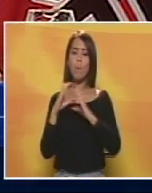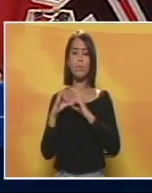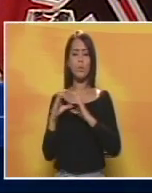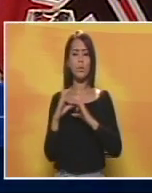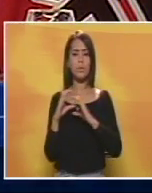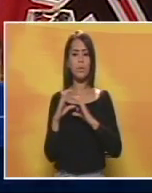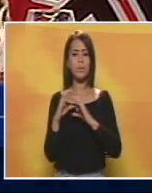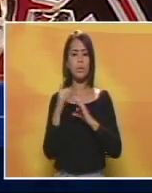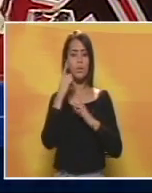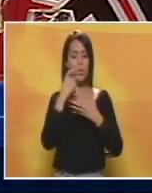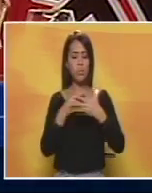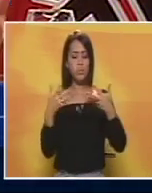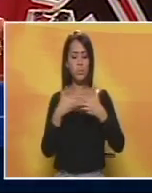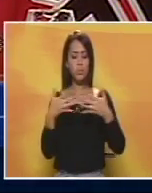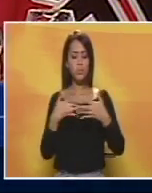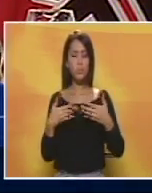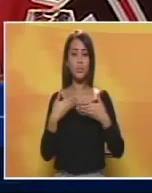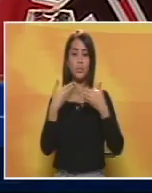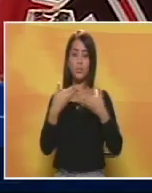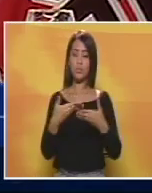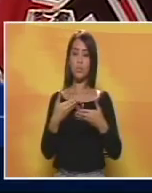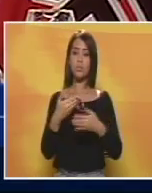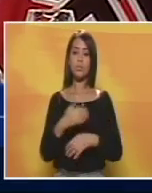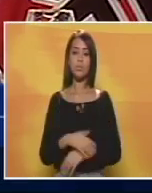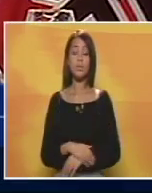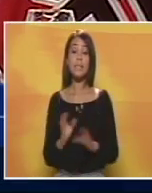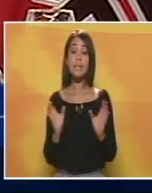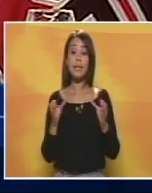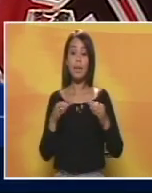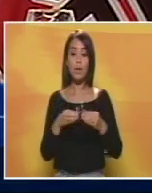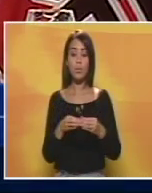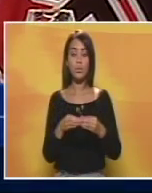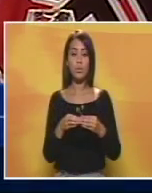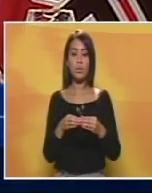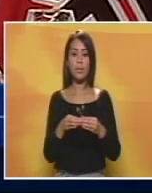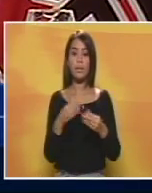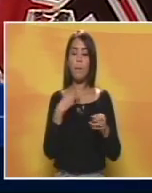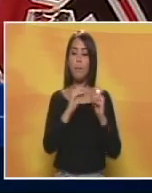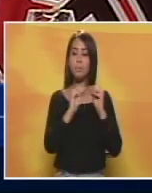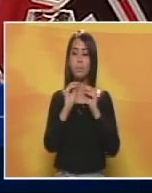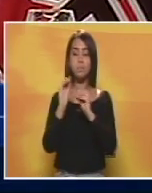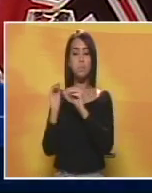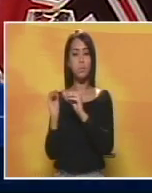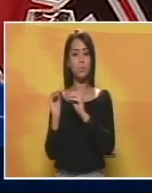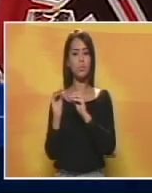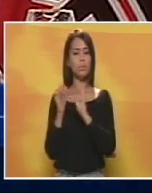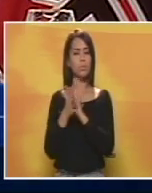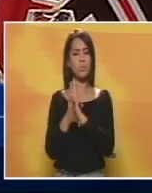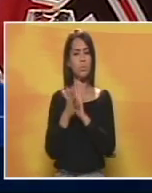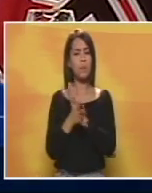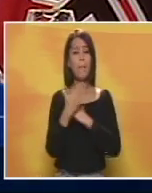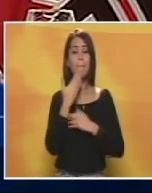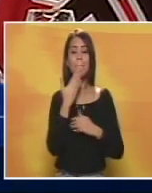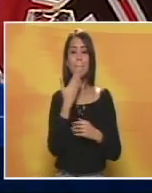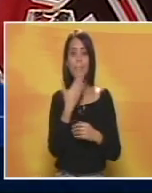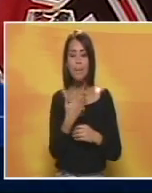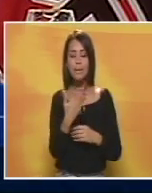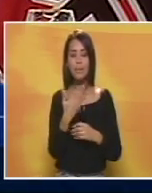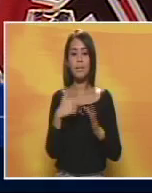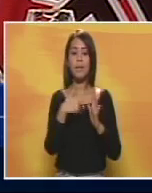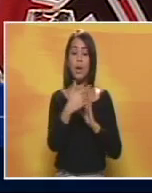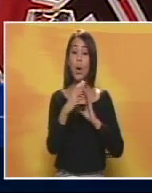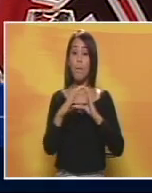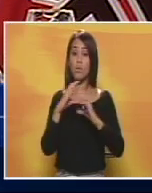escrita y posteriormente en reuniones que vamos a estar convocando para solicitarles a los medios